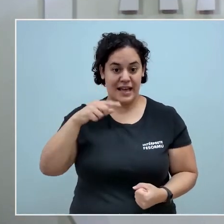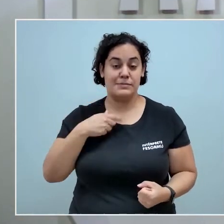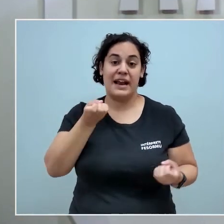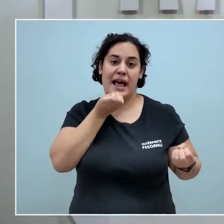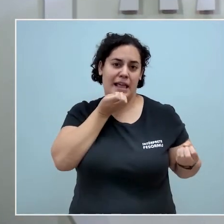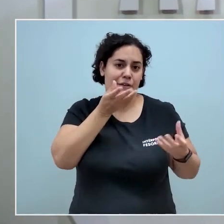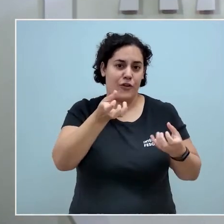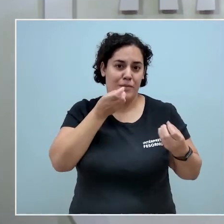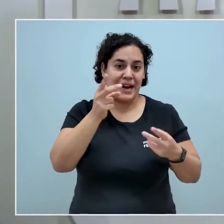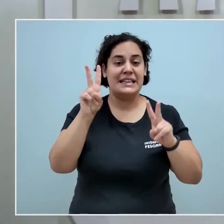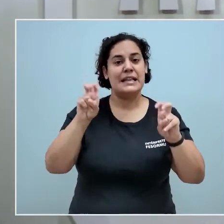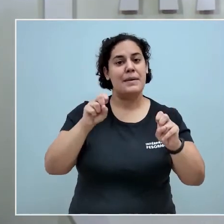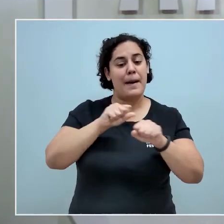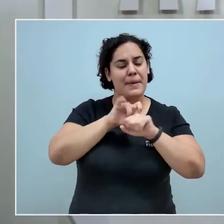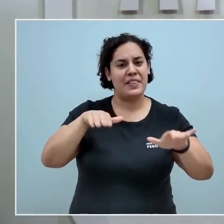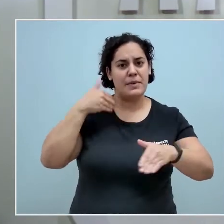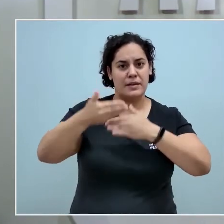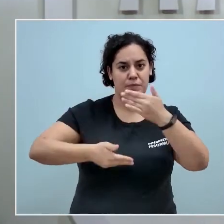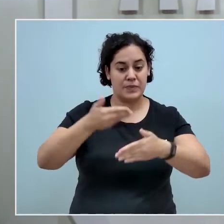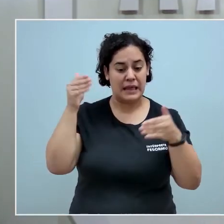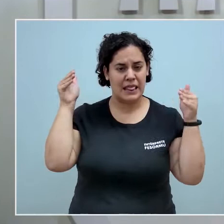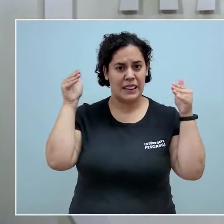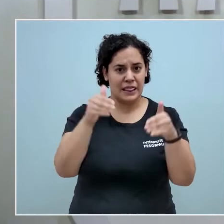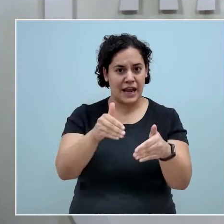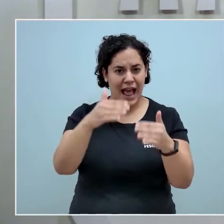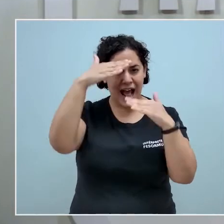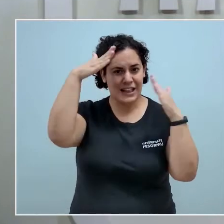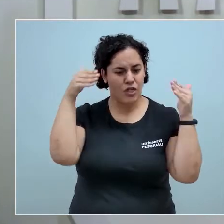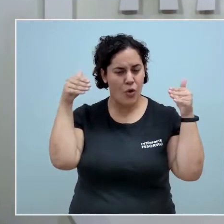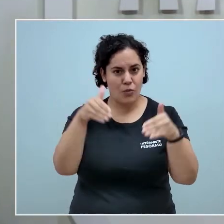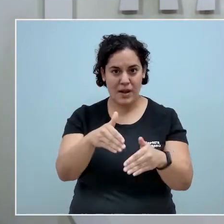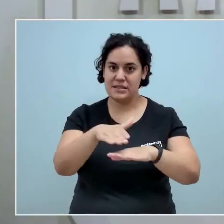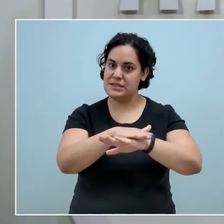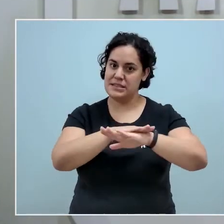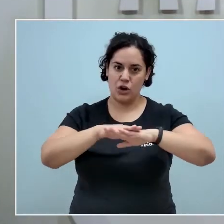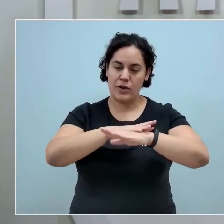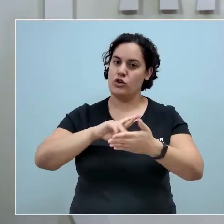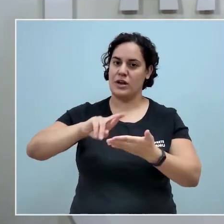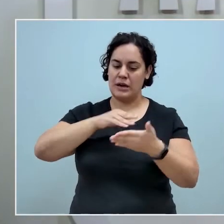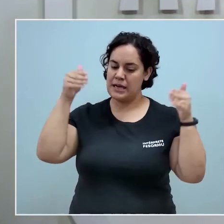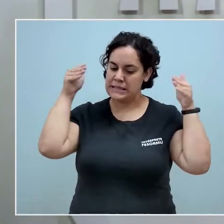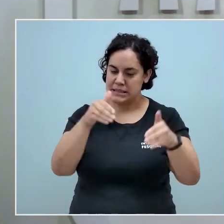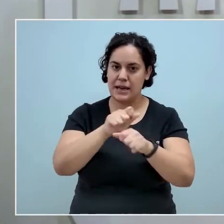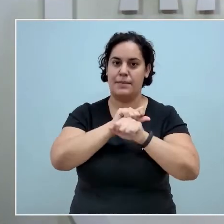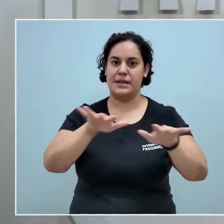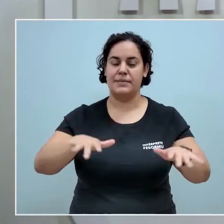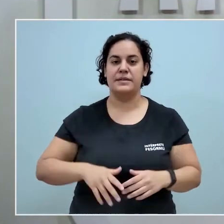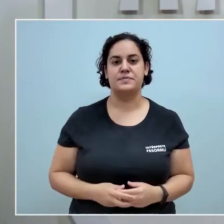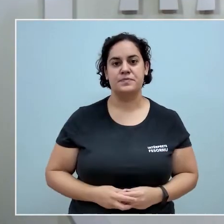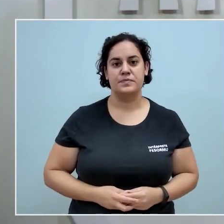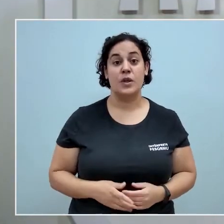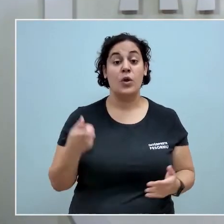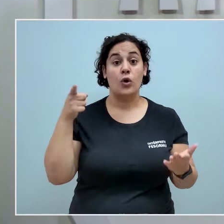de la pandemia en nuestra comunidad, que centra la máxima atención del Gobierno regional. También, una vez